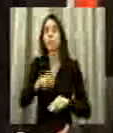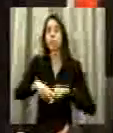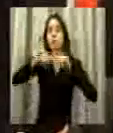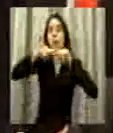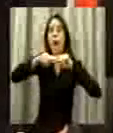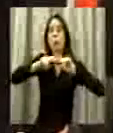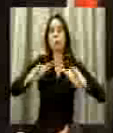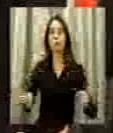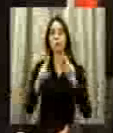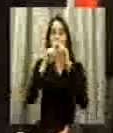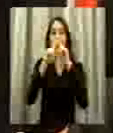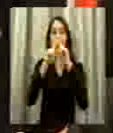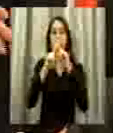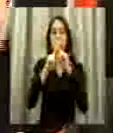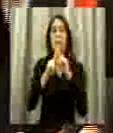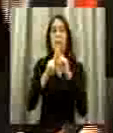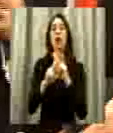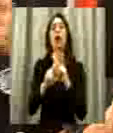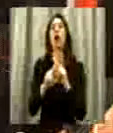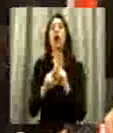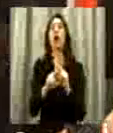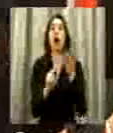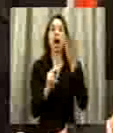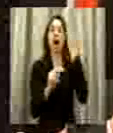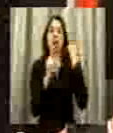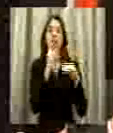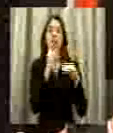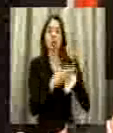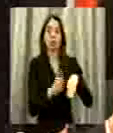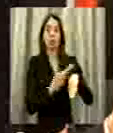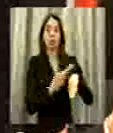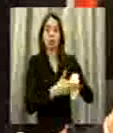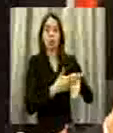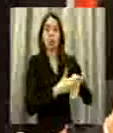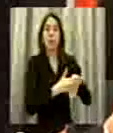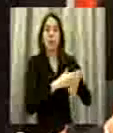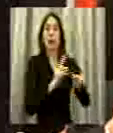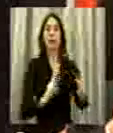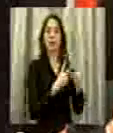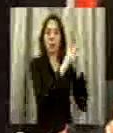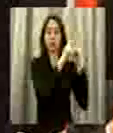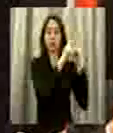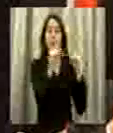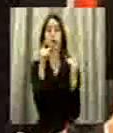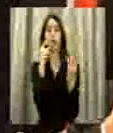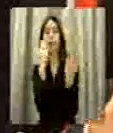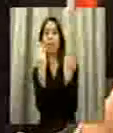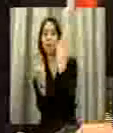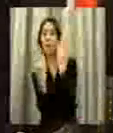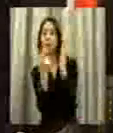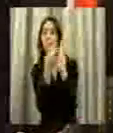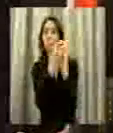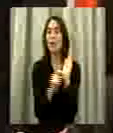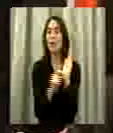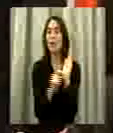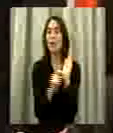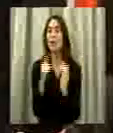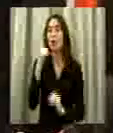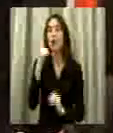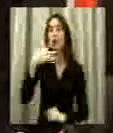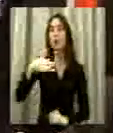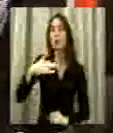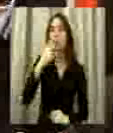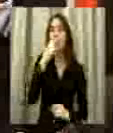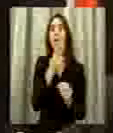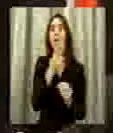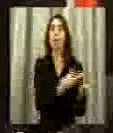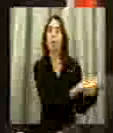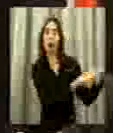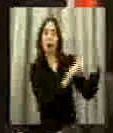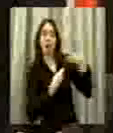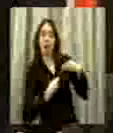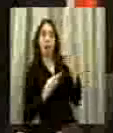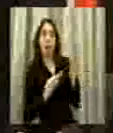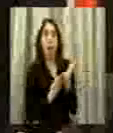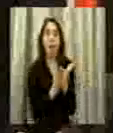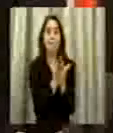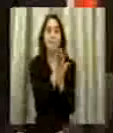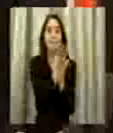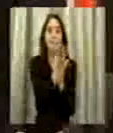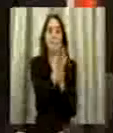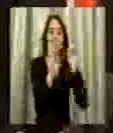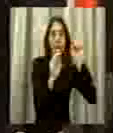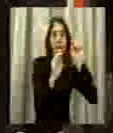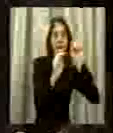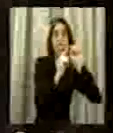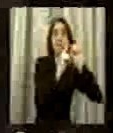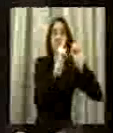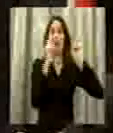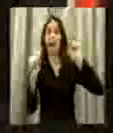estructural, y nosotros en promedio tuvimos un superávit estructural, claro, pero eso en promedio. Lo que aquí es relevante es ver el punto de partida y el punto de